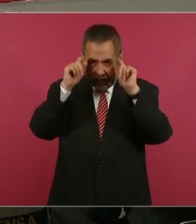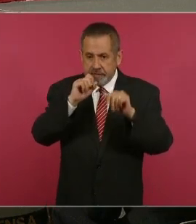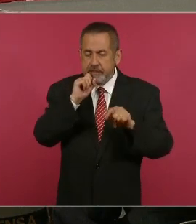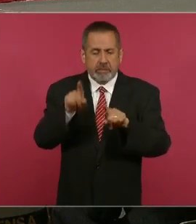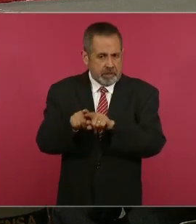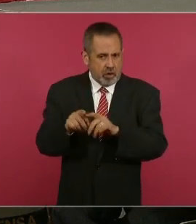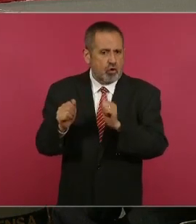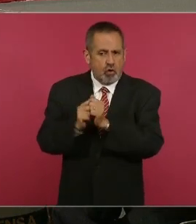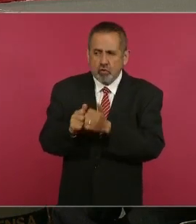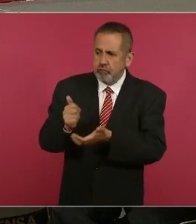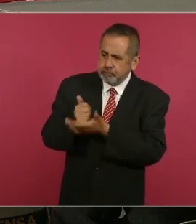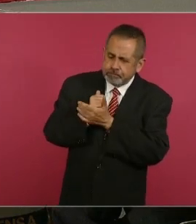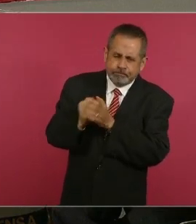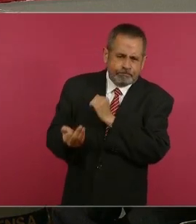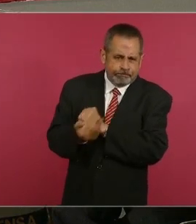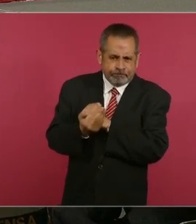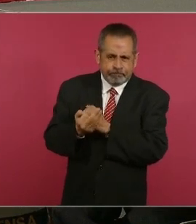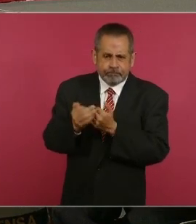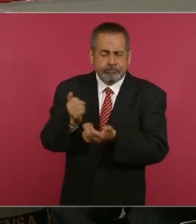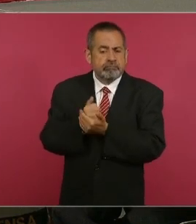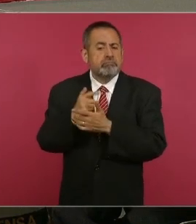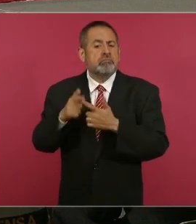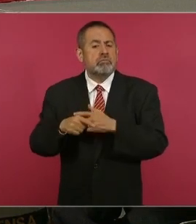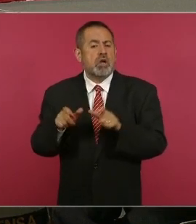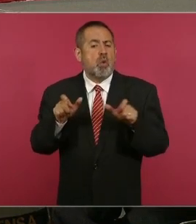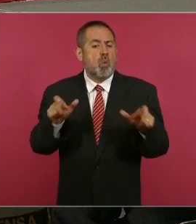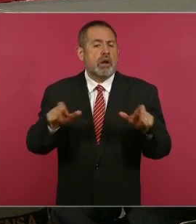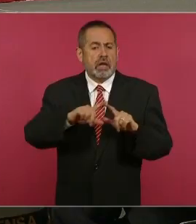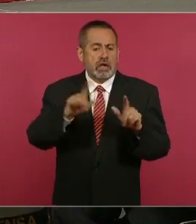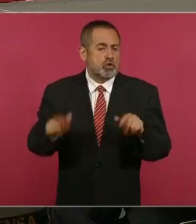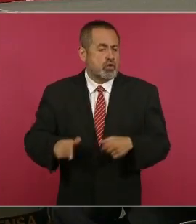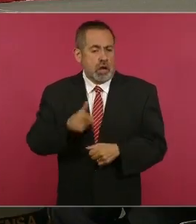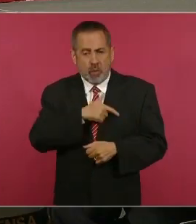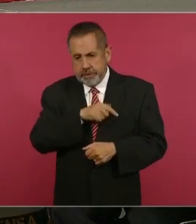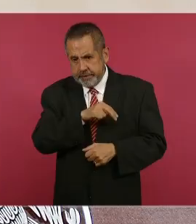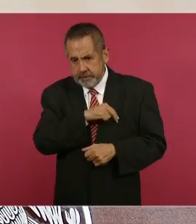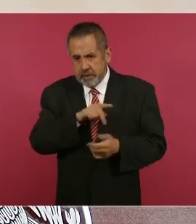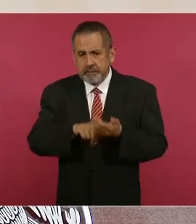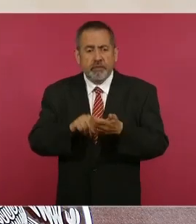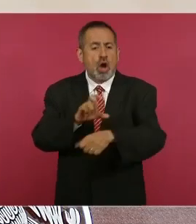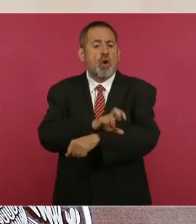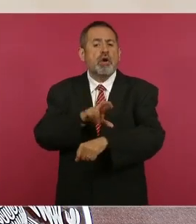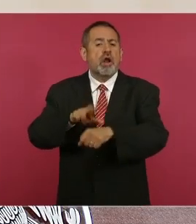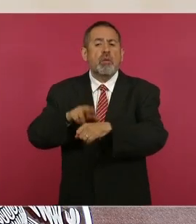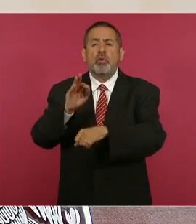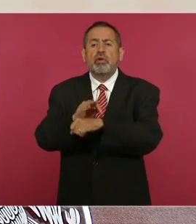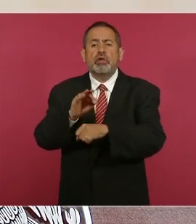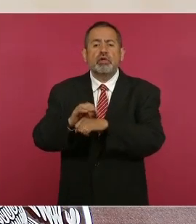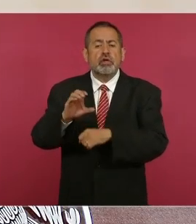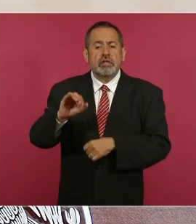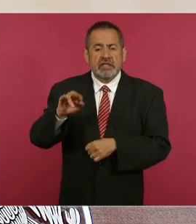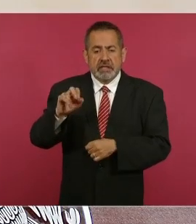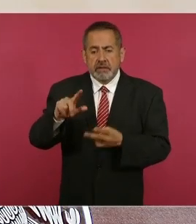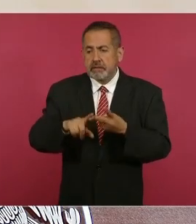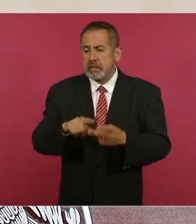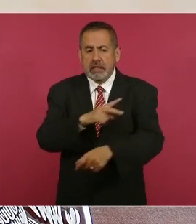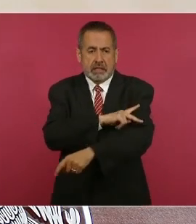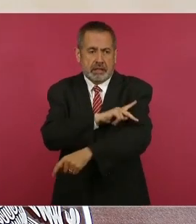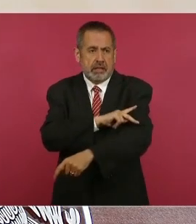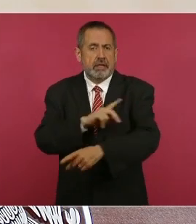con todo el apoyo que nos ha brindado, a la Guardia Nacional, a la Coordinadora Nacional de Protección Civil, con